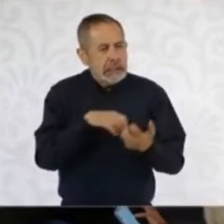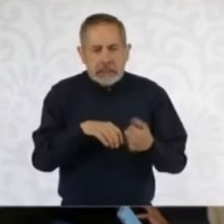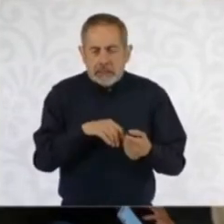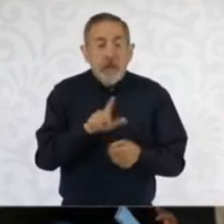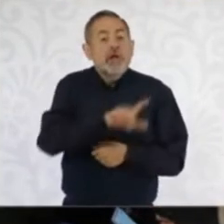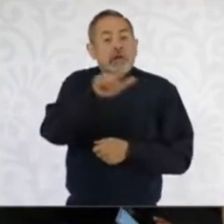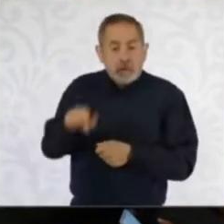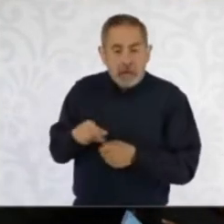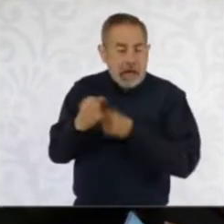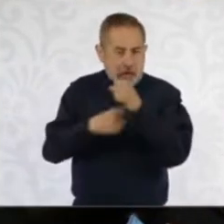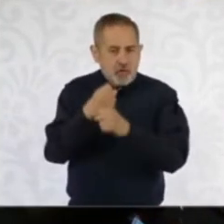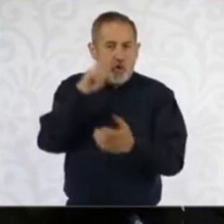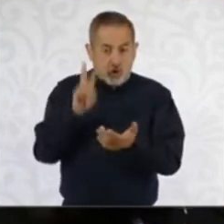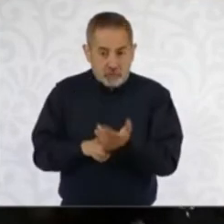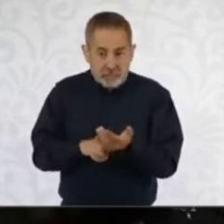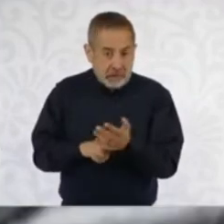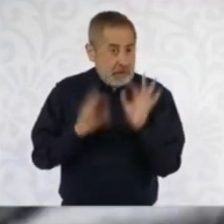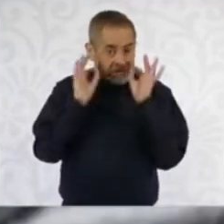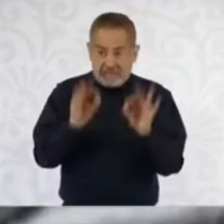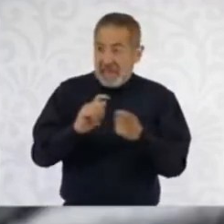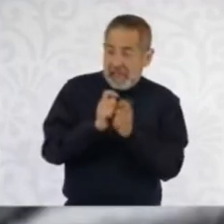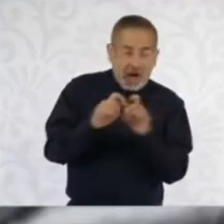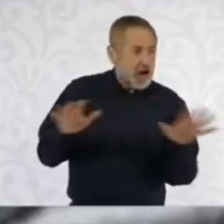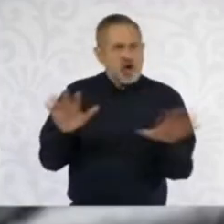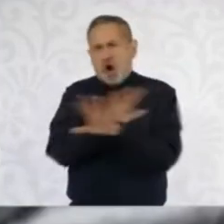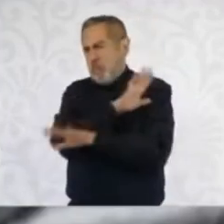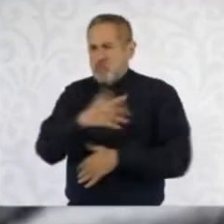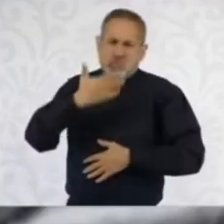El 2000, supuestamente la gran transición,